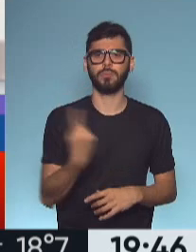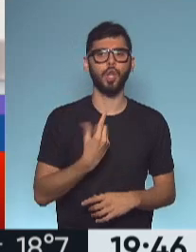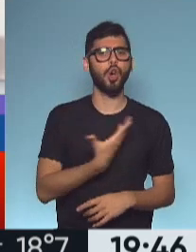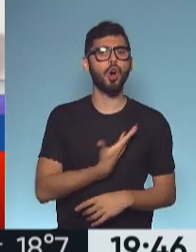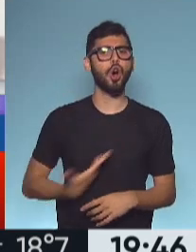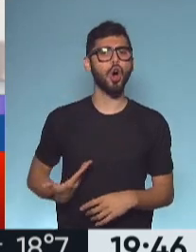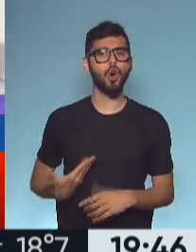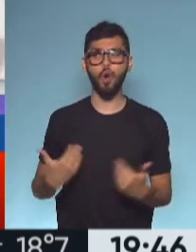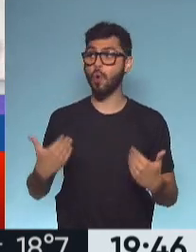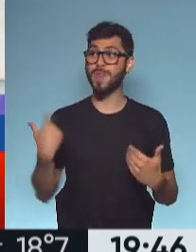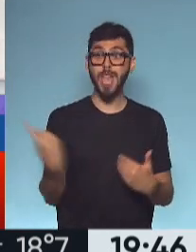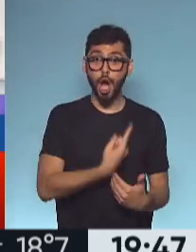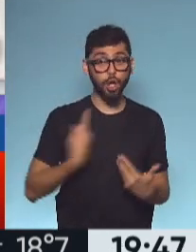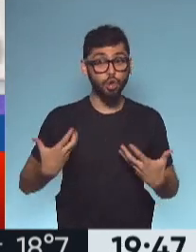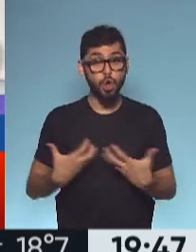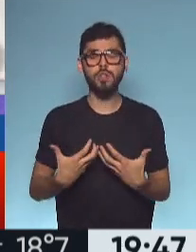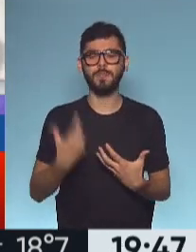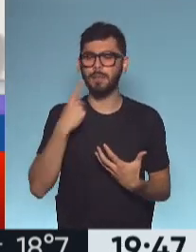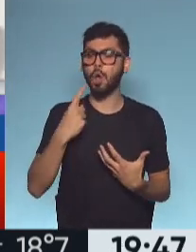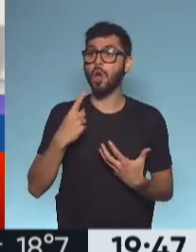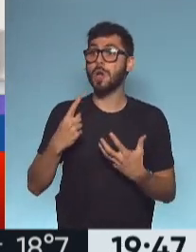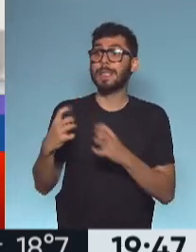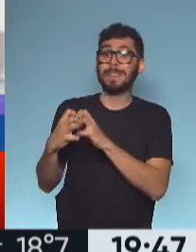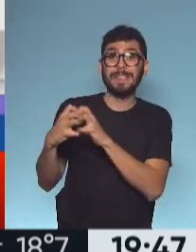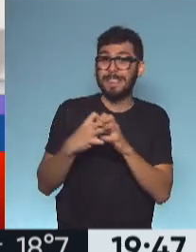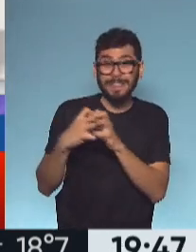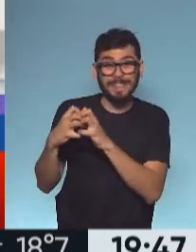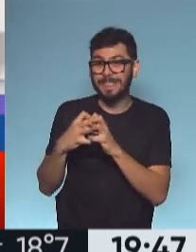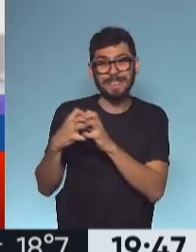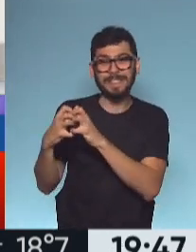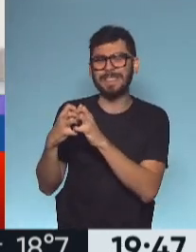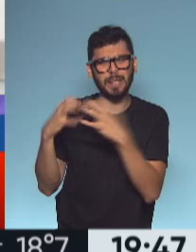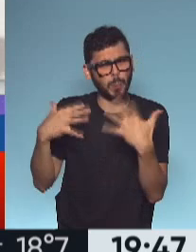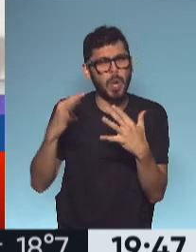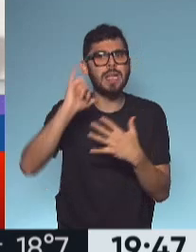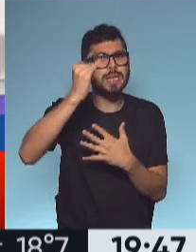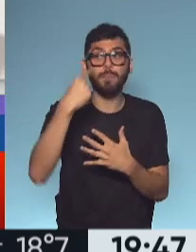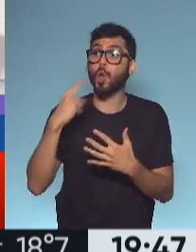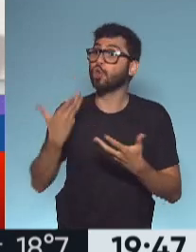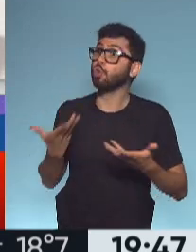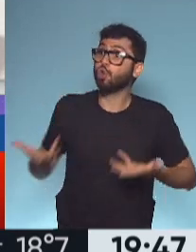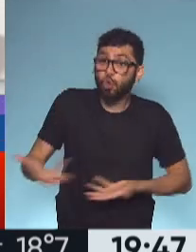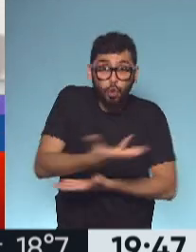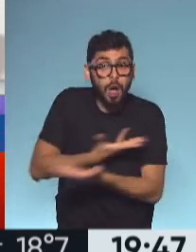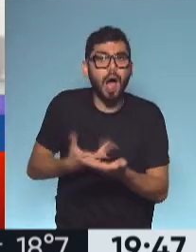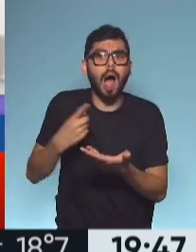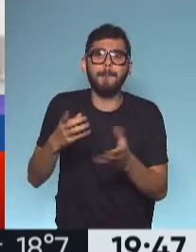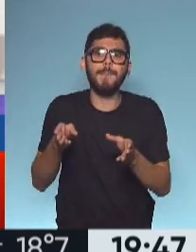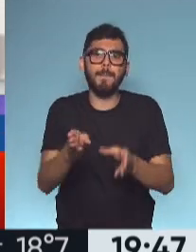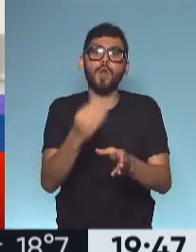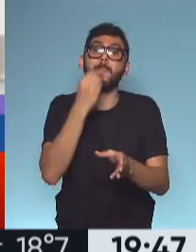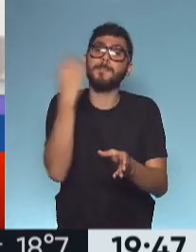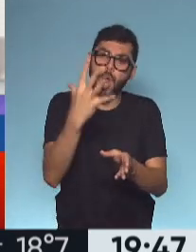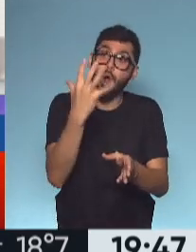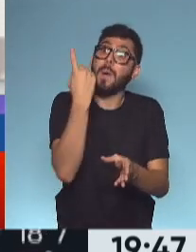el debate, en la discusión, muchas veces intensa, entre todos podemos encontrar los mejores caminos, pero por supuesto la decisión final la tiene